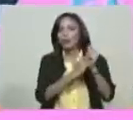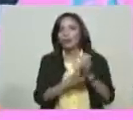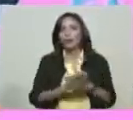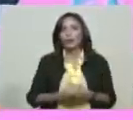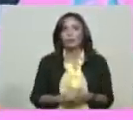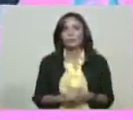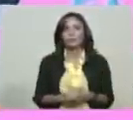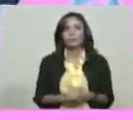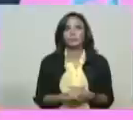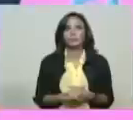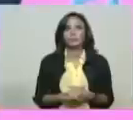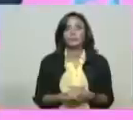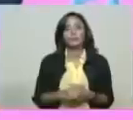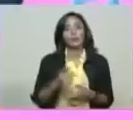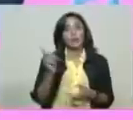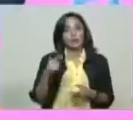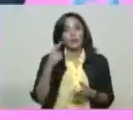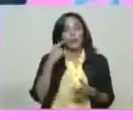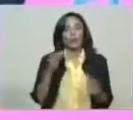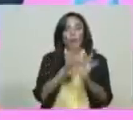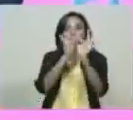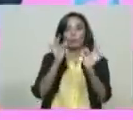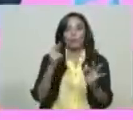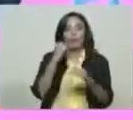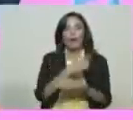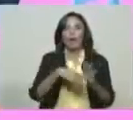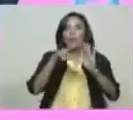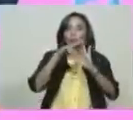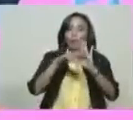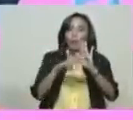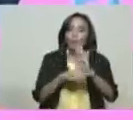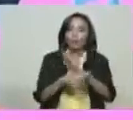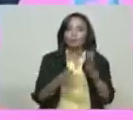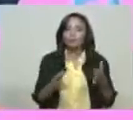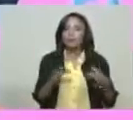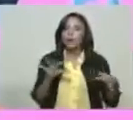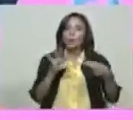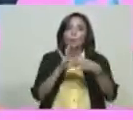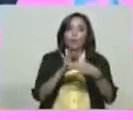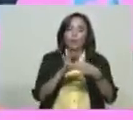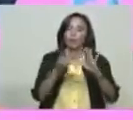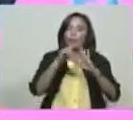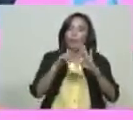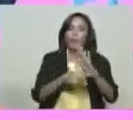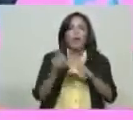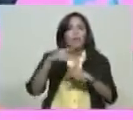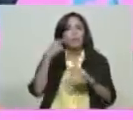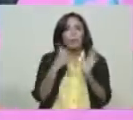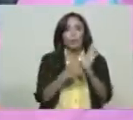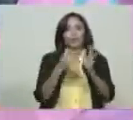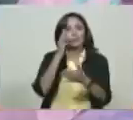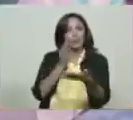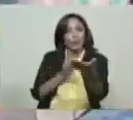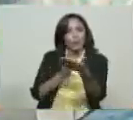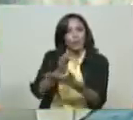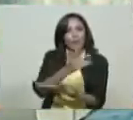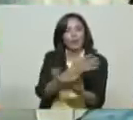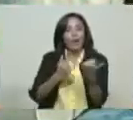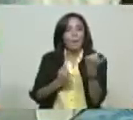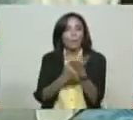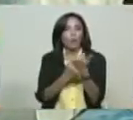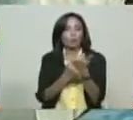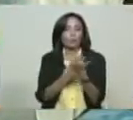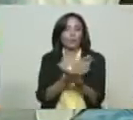la solidez que hay con los principios unitarios y la lealtad que ustedes tienen al liderazgo y